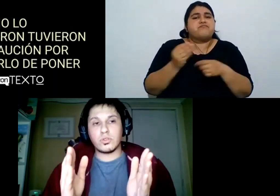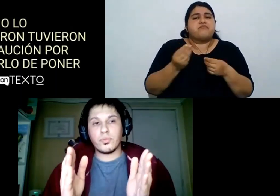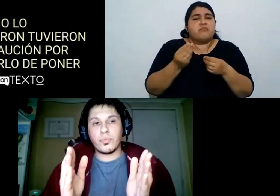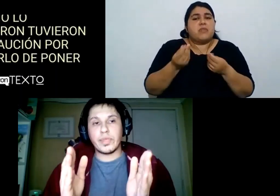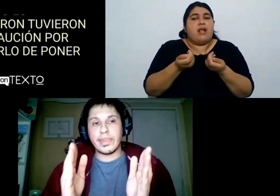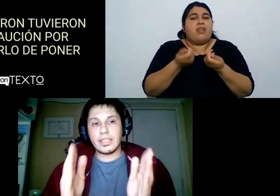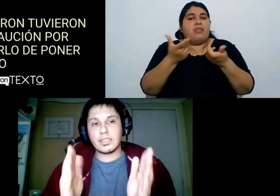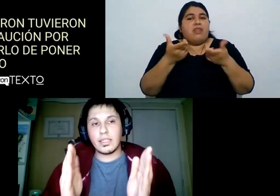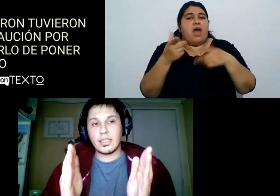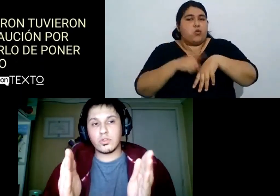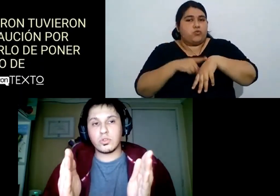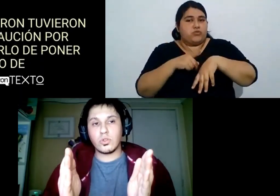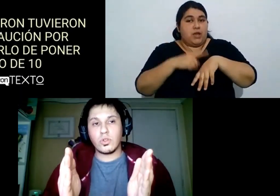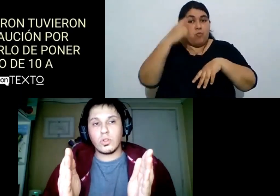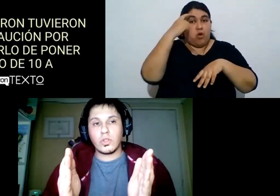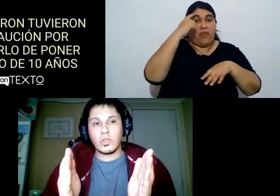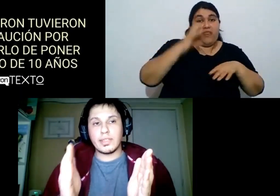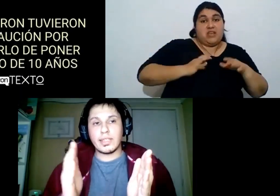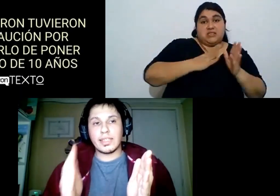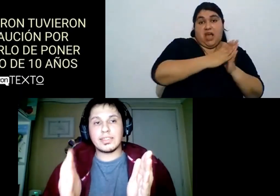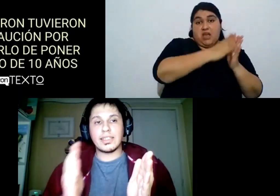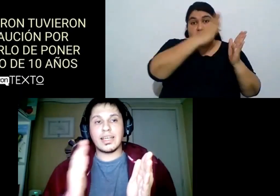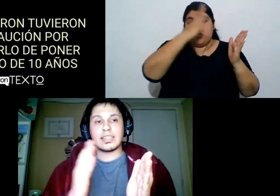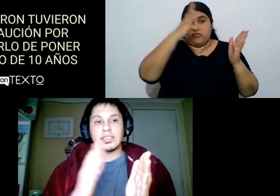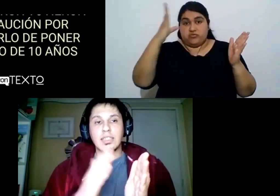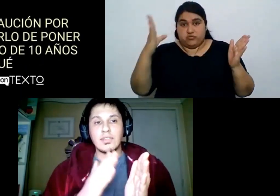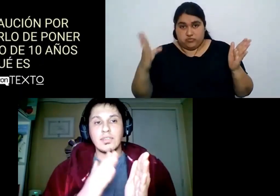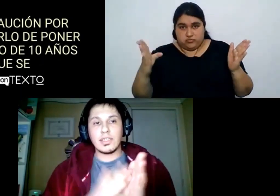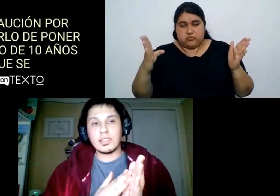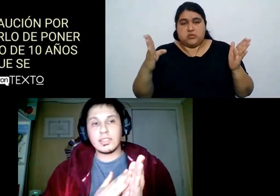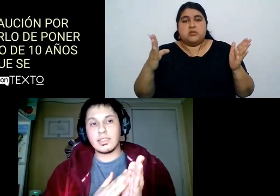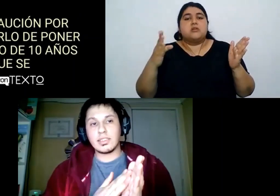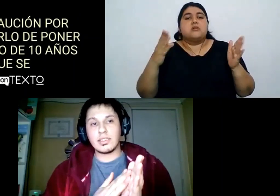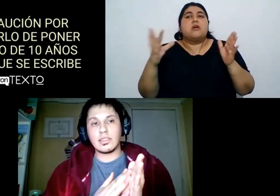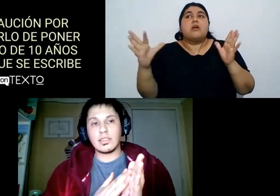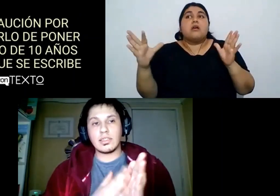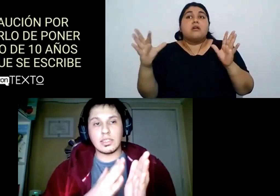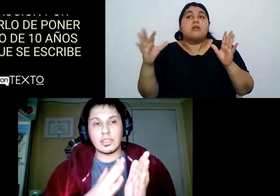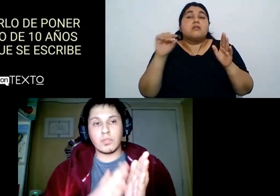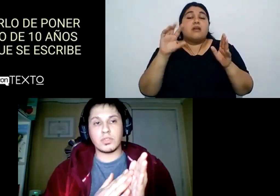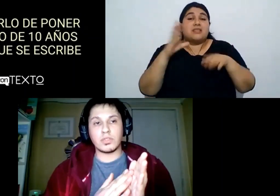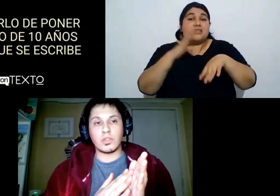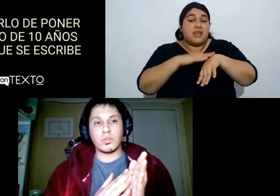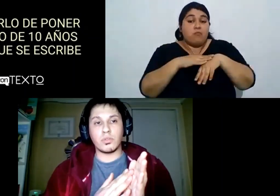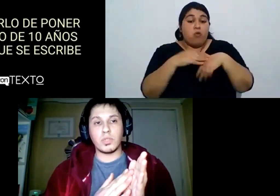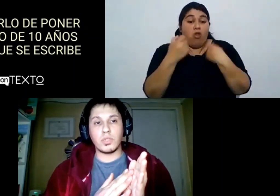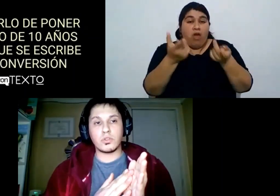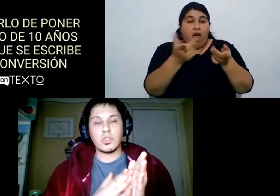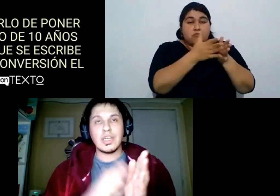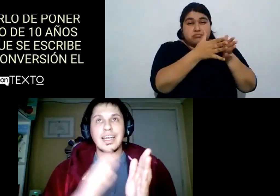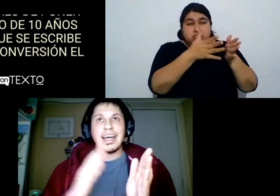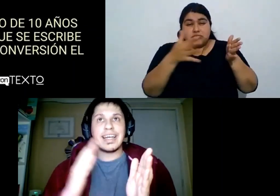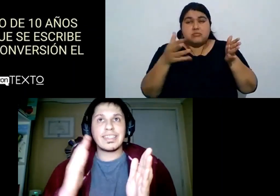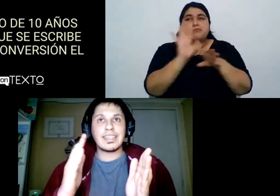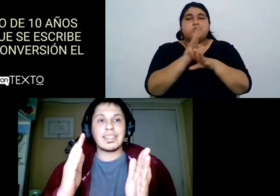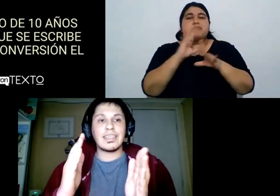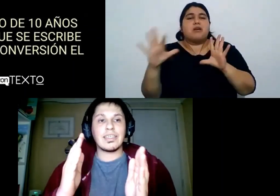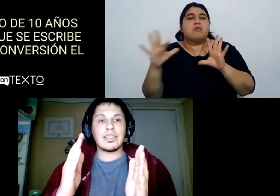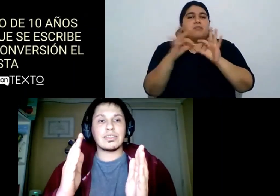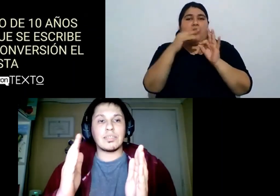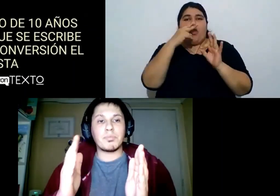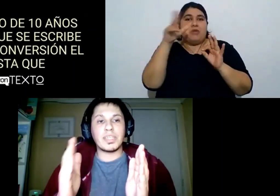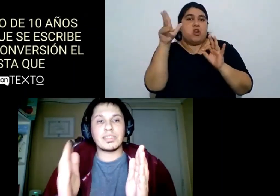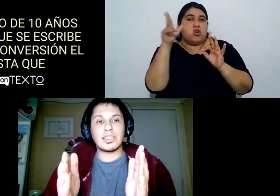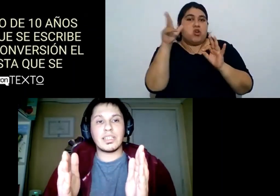plazo de 10 años entre que se adscribe esa convención al 2008 hasta que